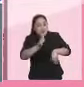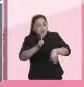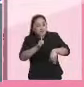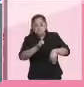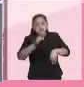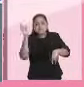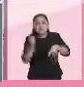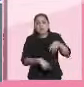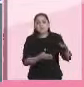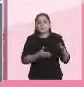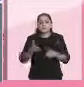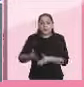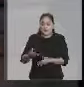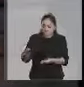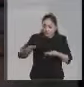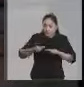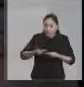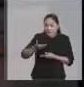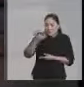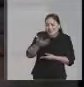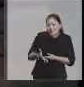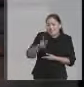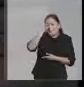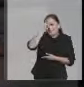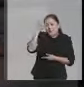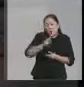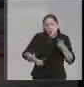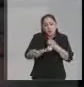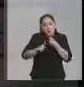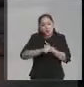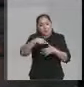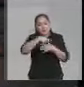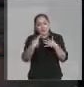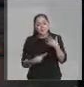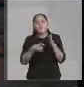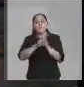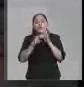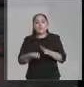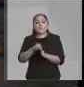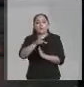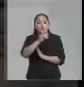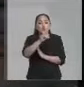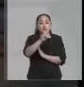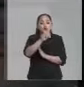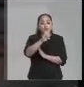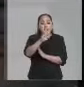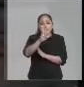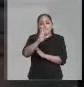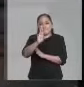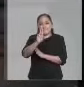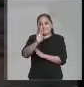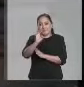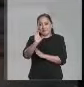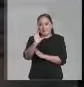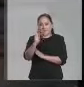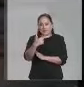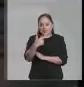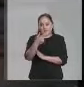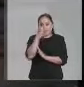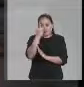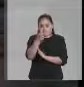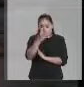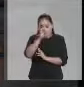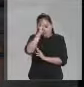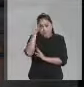diría a mí, tráiganme los 10 casos que más nos duelen. Por ejemplo, el de Odebrecht, completito, completito. Todo lo que sea de Odebrecht, por